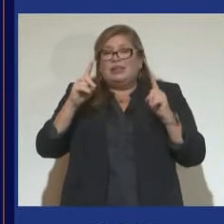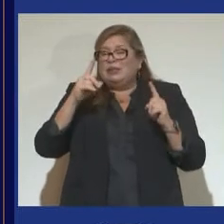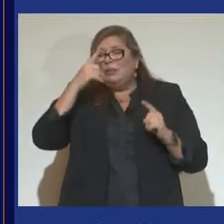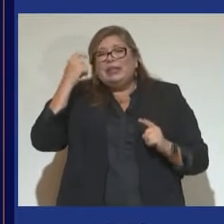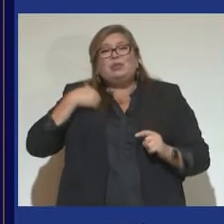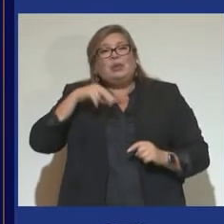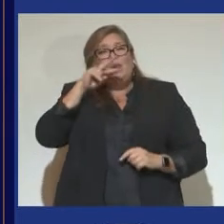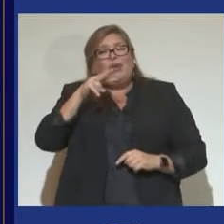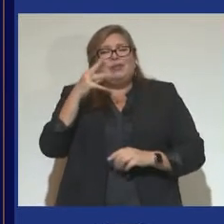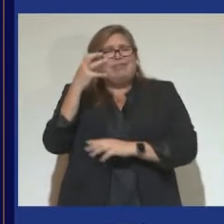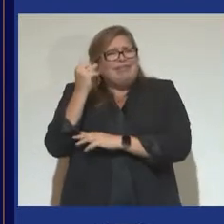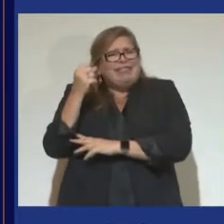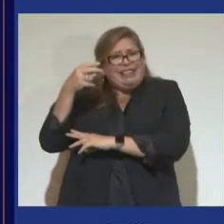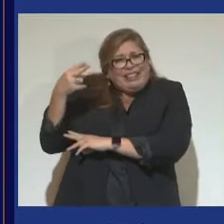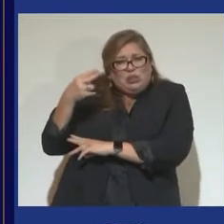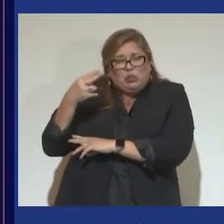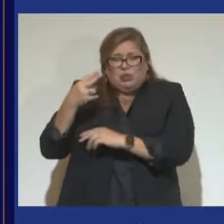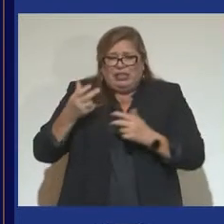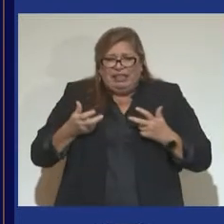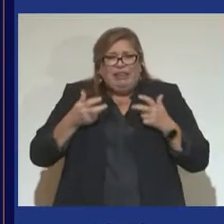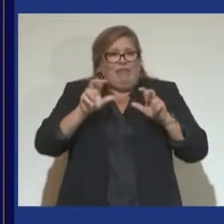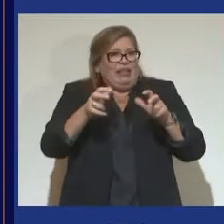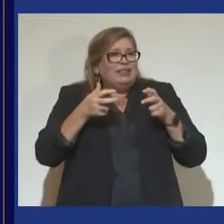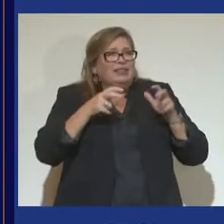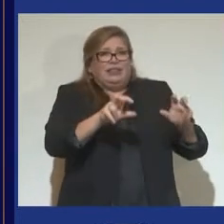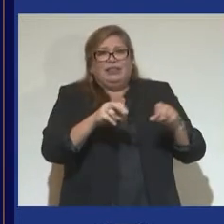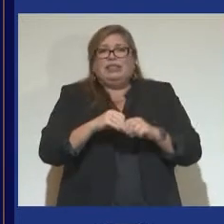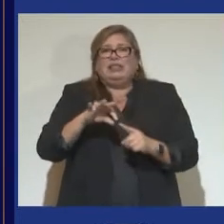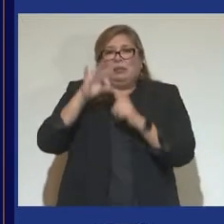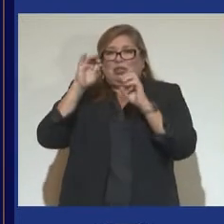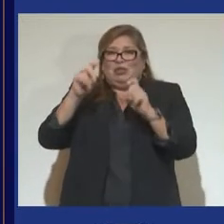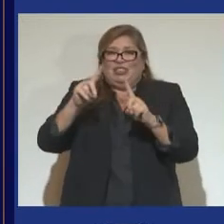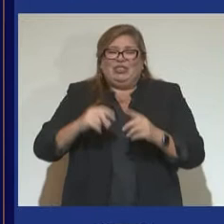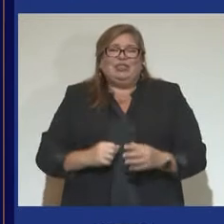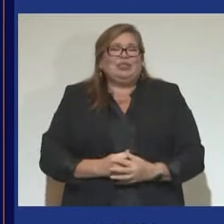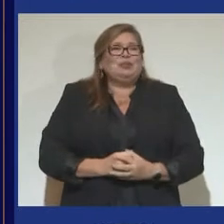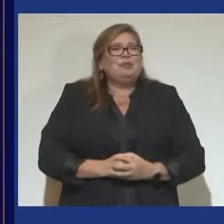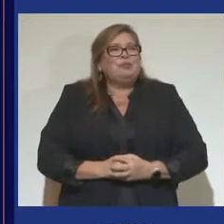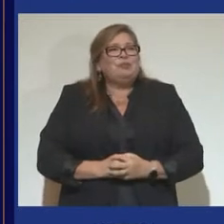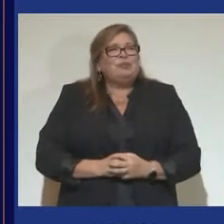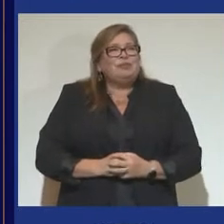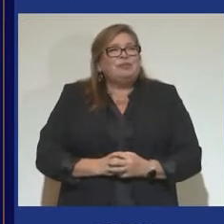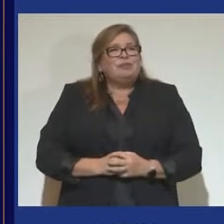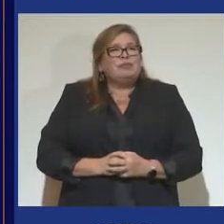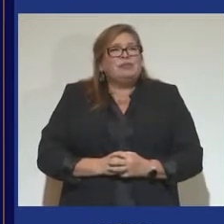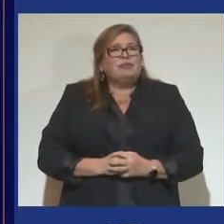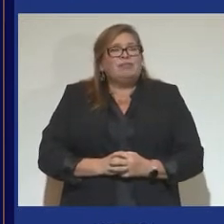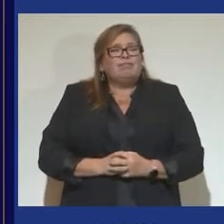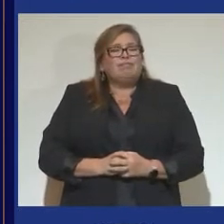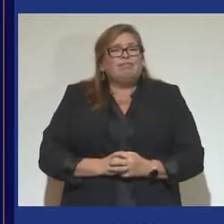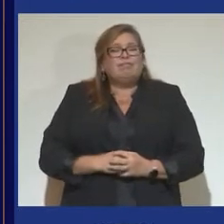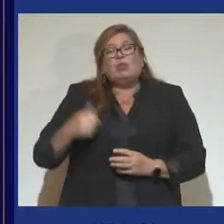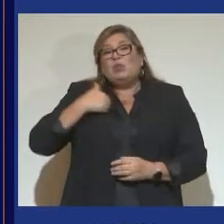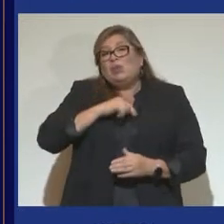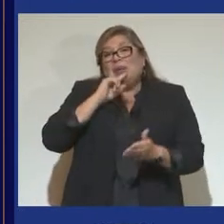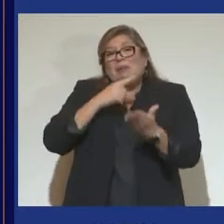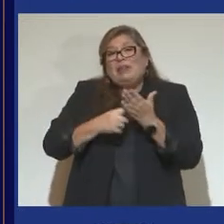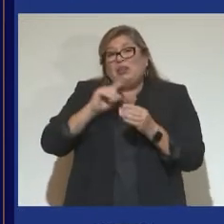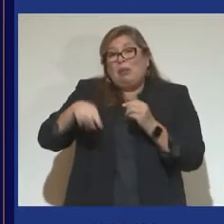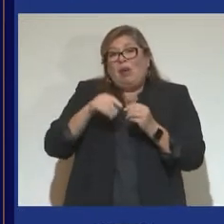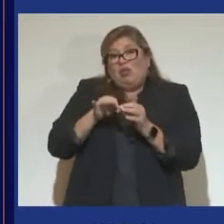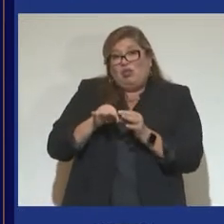inversiones históricas en la educación especial en el estado hace un momento presente la